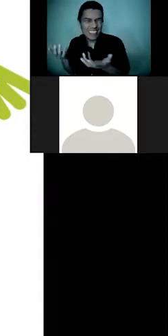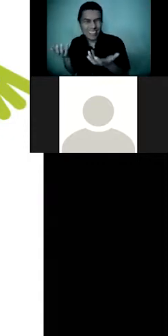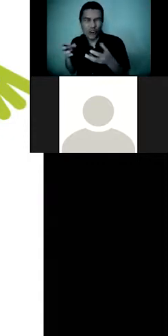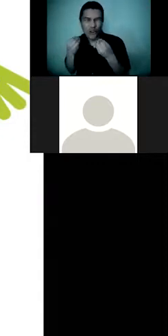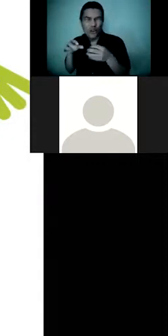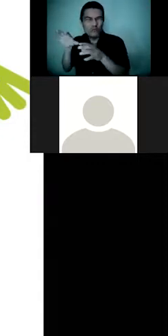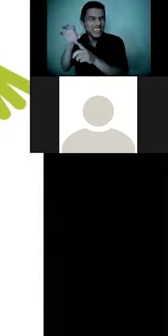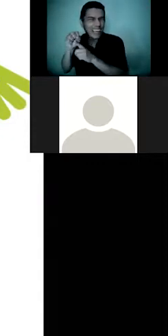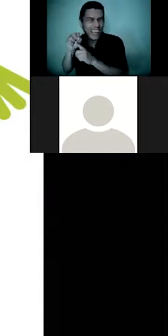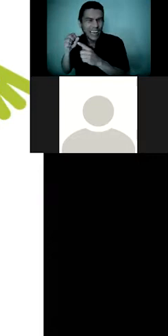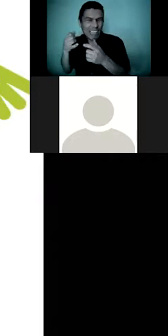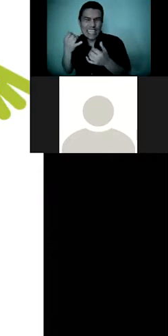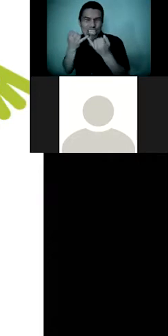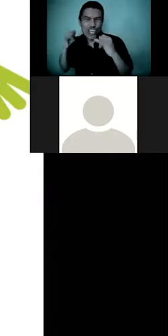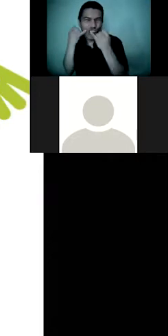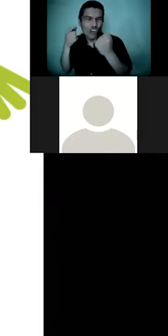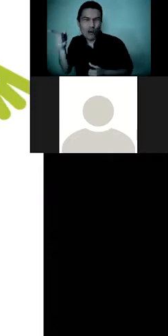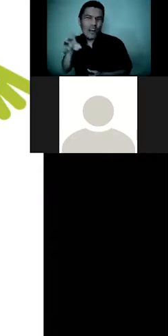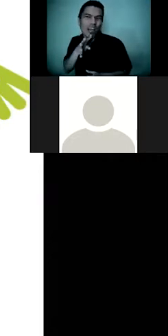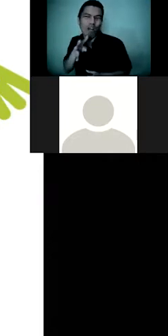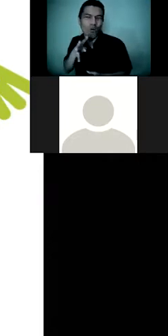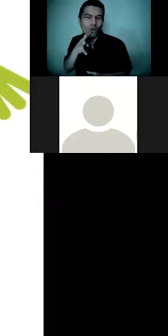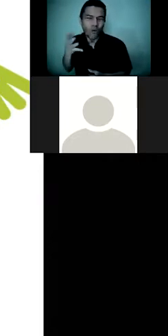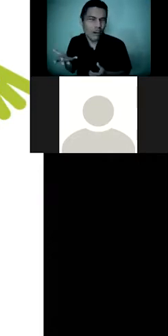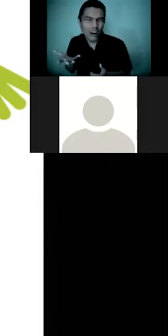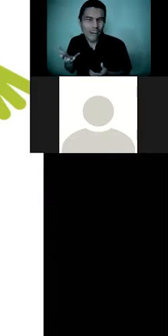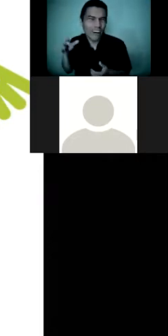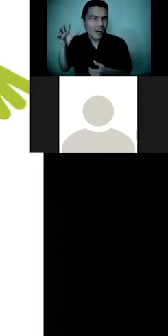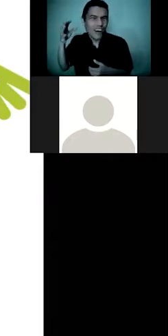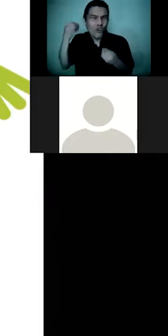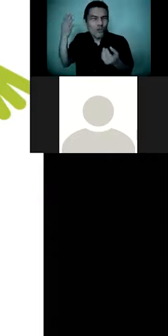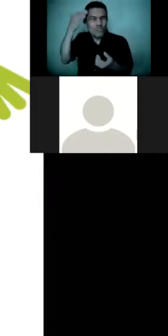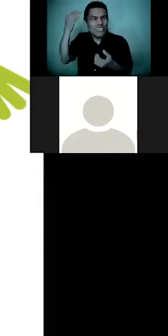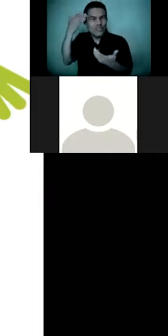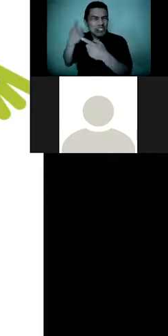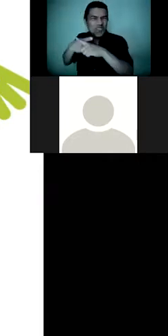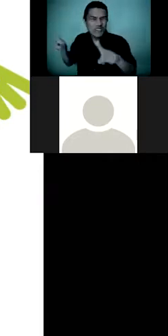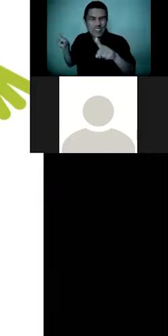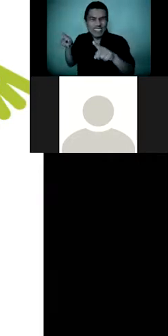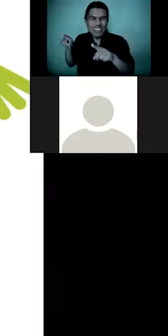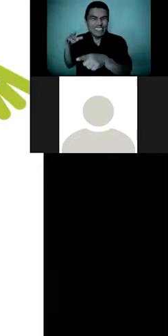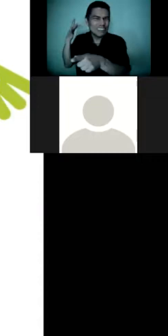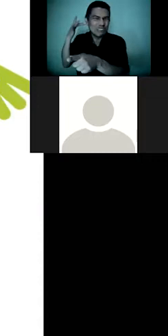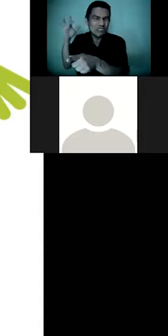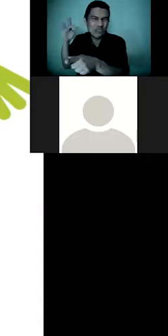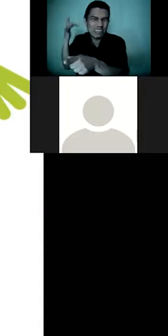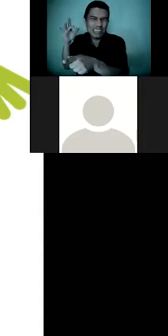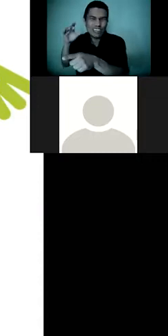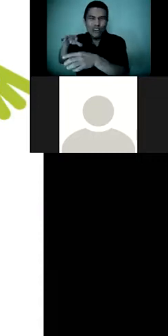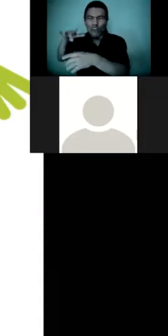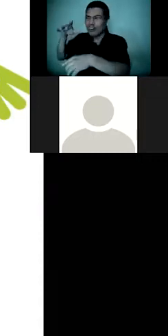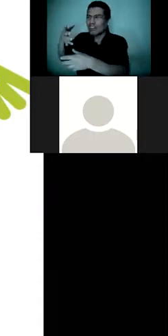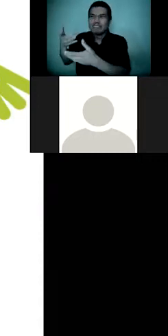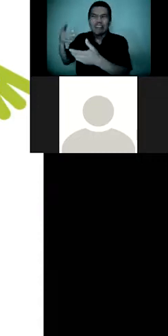entender eso. ¿Cómo va a captar lo que le está diciendo? ¿Cómo va a captar? ¿Cómo va a captar el idioma que está alrededor de ella?